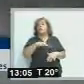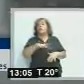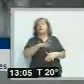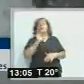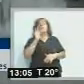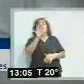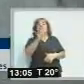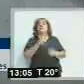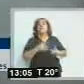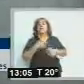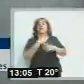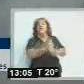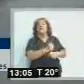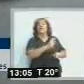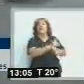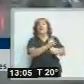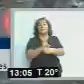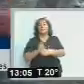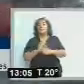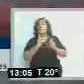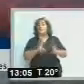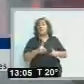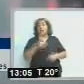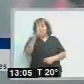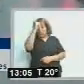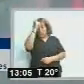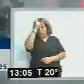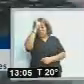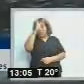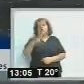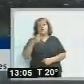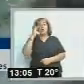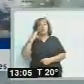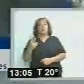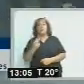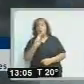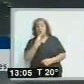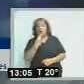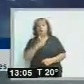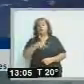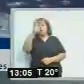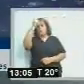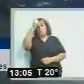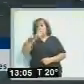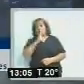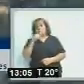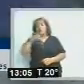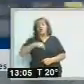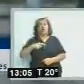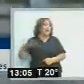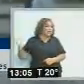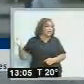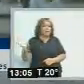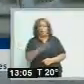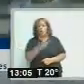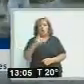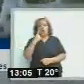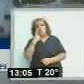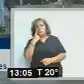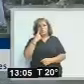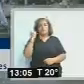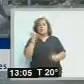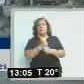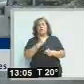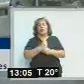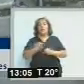provincial, defensa civil, también la presencia, por supuesto, de la policía, el servicio 911 de emergencia, bomberos, y actualmente está todo el organismo municipal coordinado por el